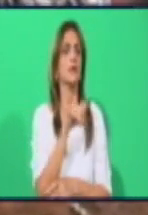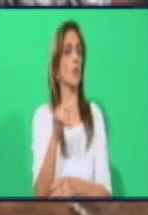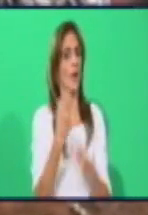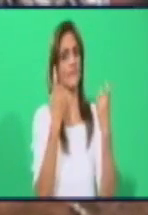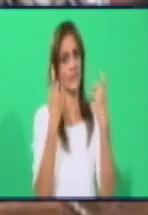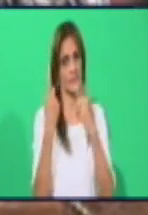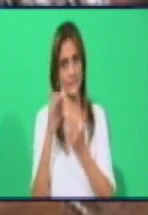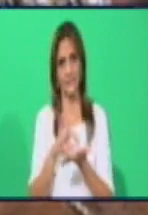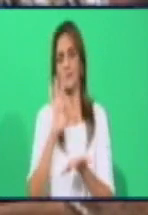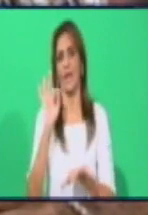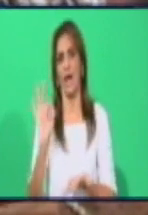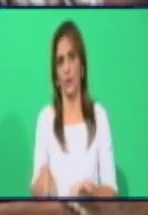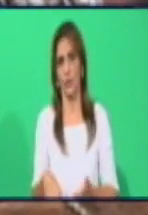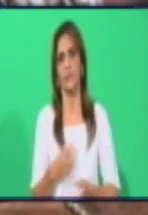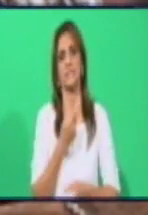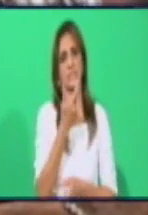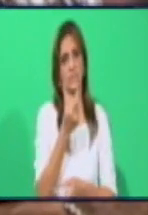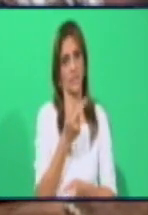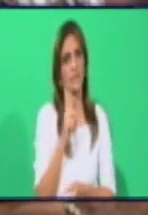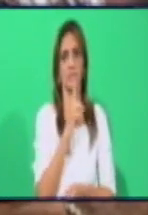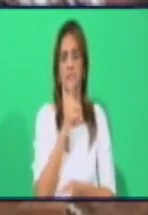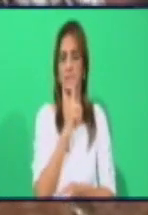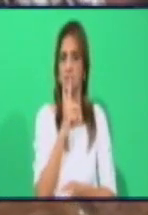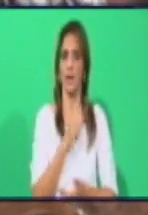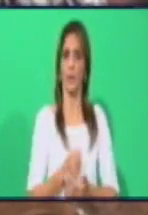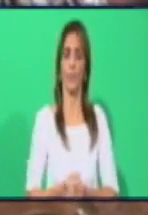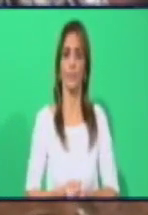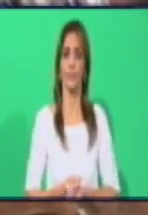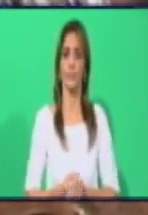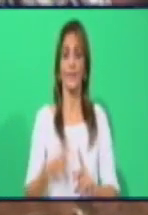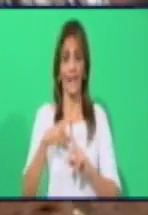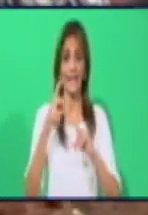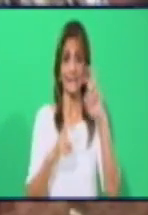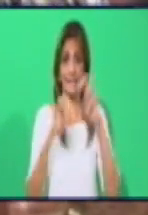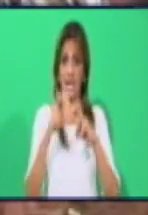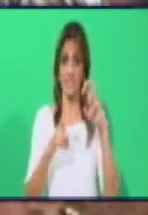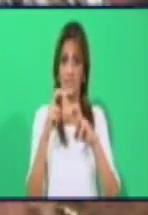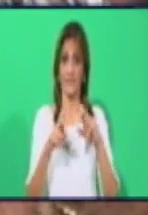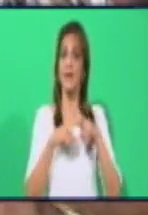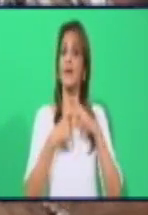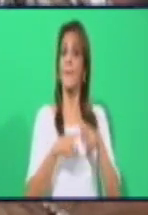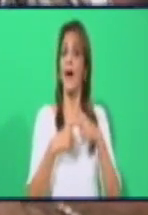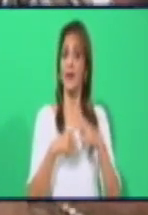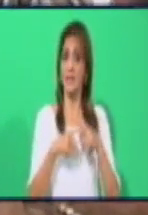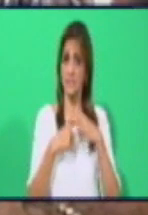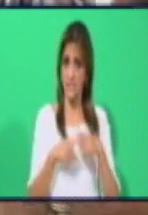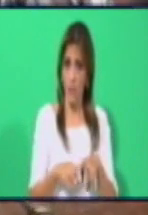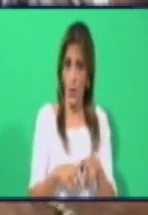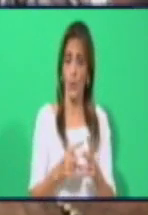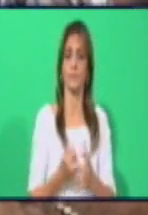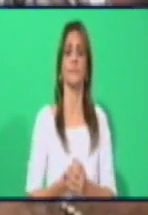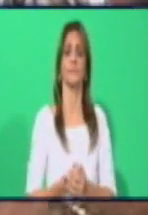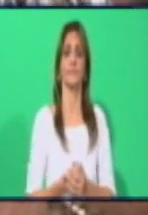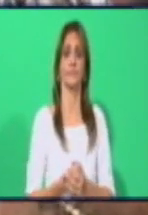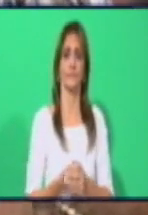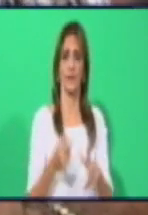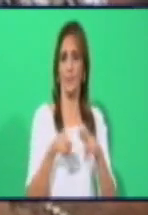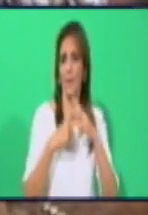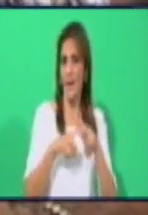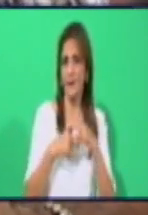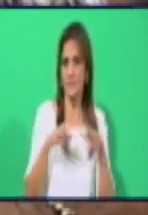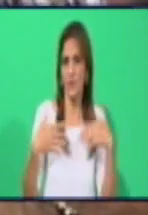11,6 kilogramos de chícharo. En el taller de reparación Visión 2000, y aquí quiero detenerme, bueno, por lo